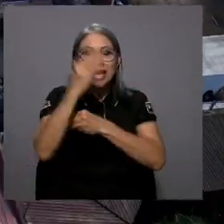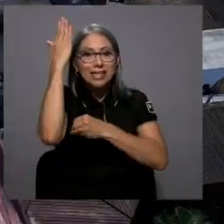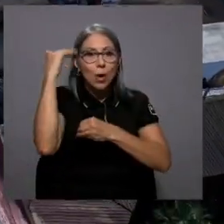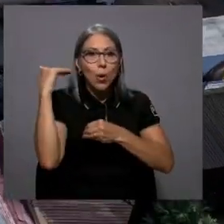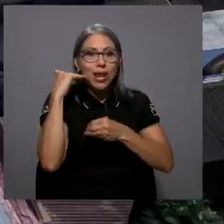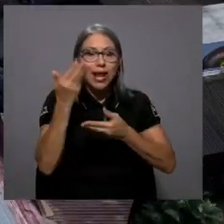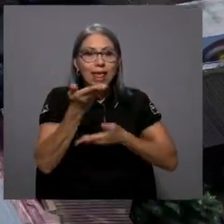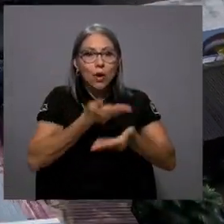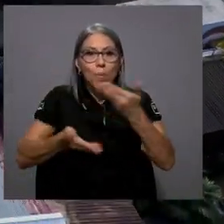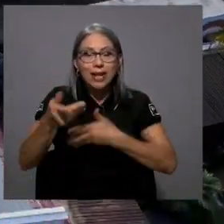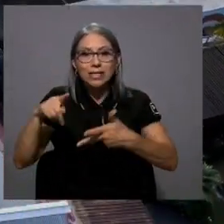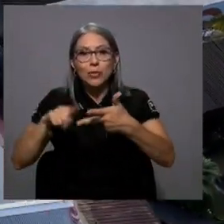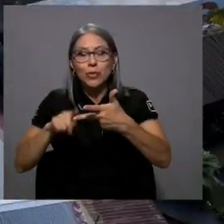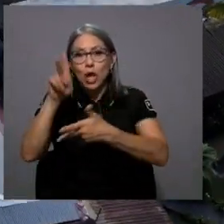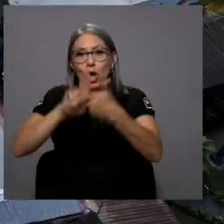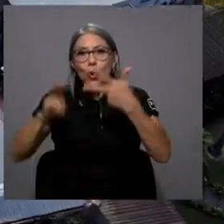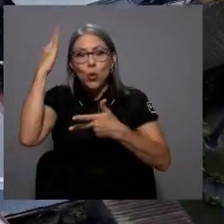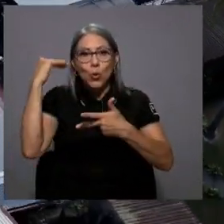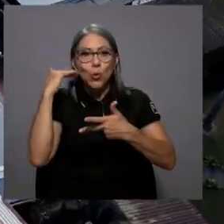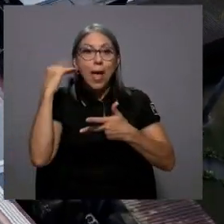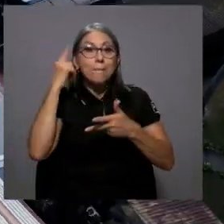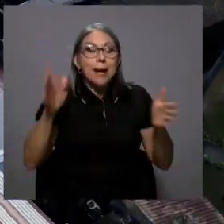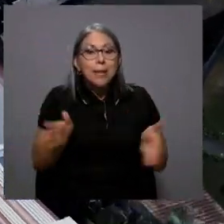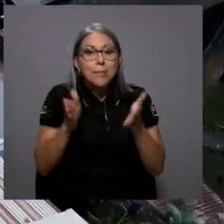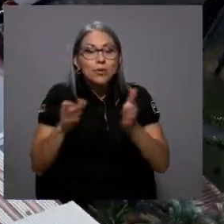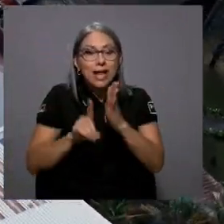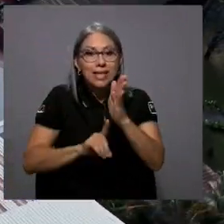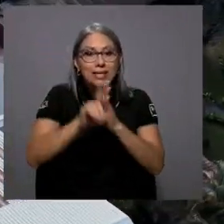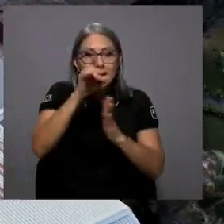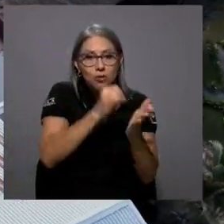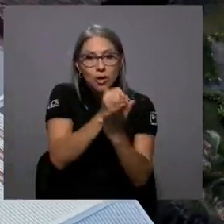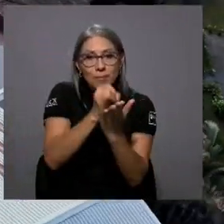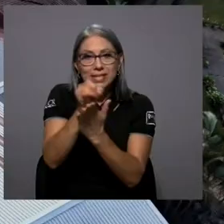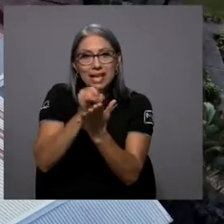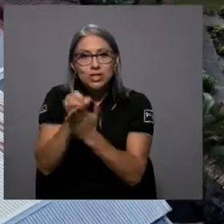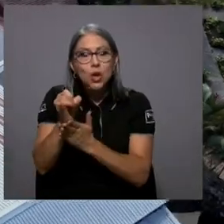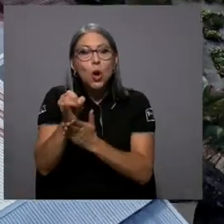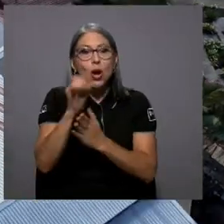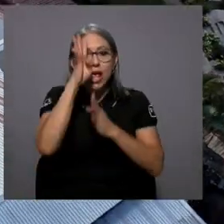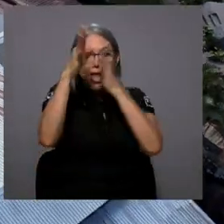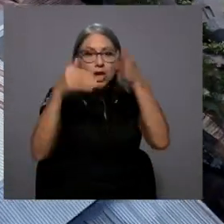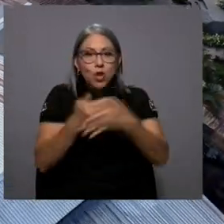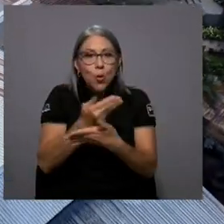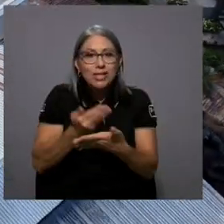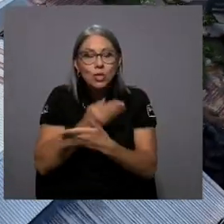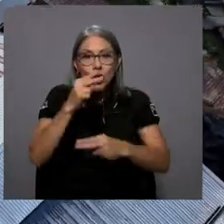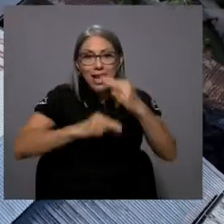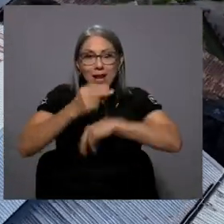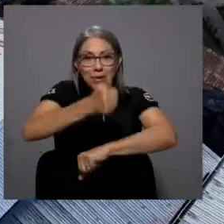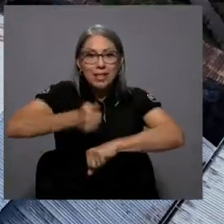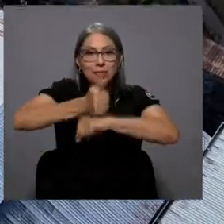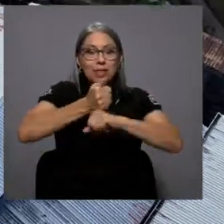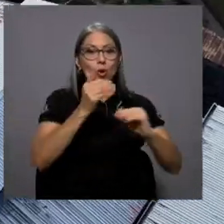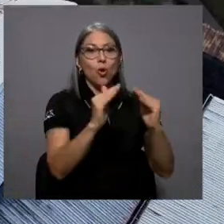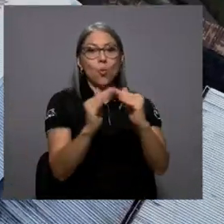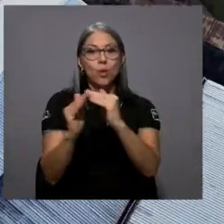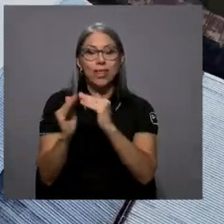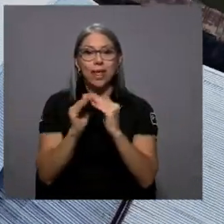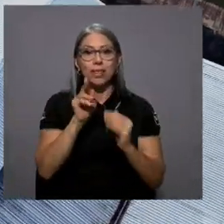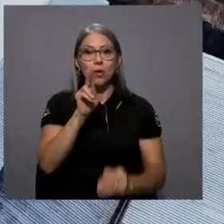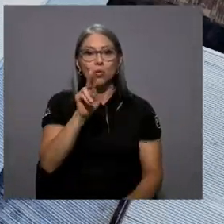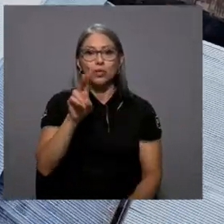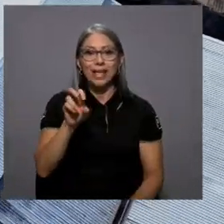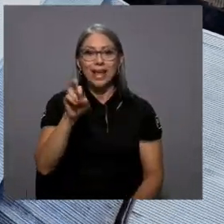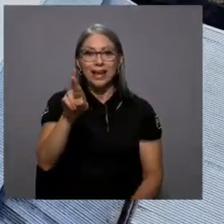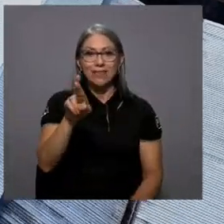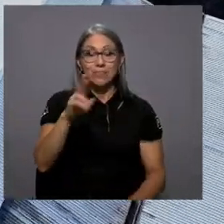Agencia Coreana de Cooperación y Korea University para impulsar el desarrollo de la investigación, la innovación y el emprendimiento en la comunidad